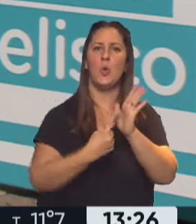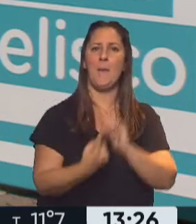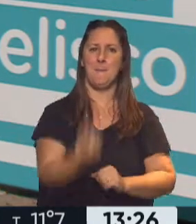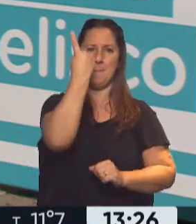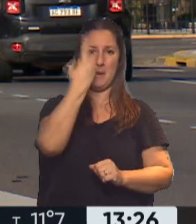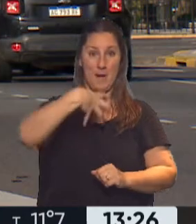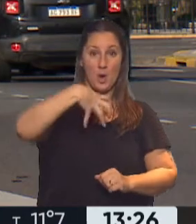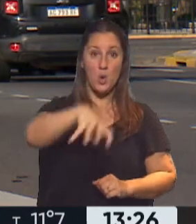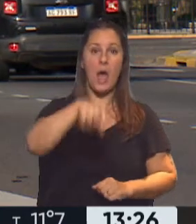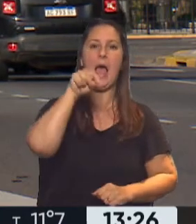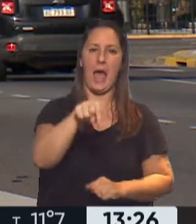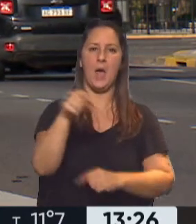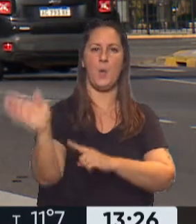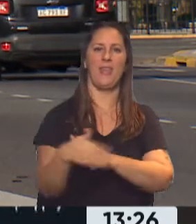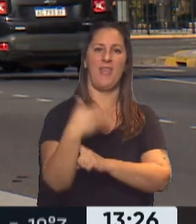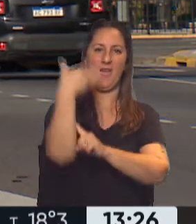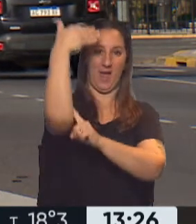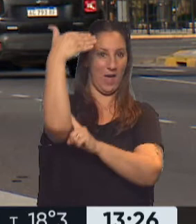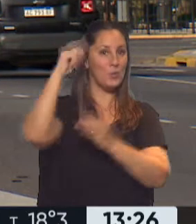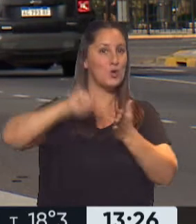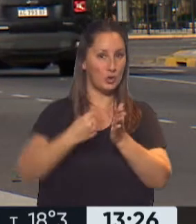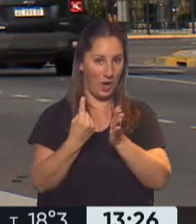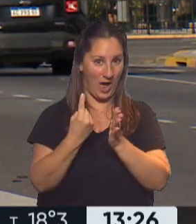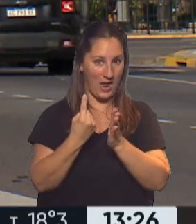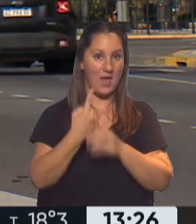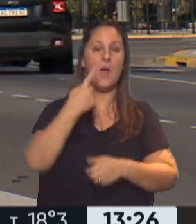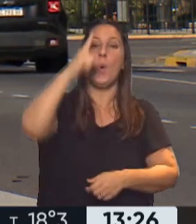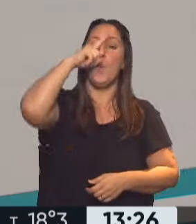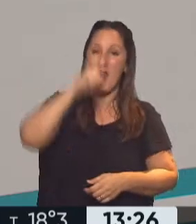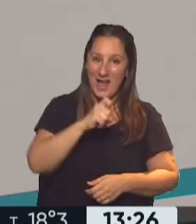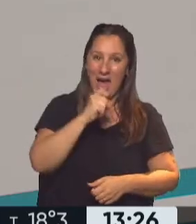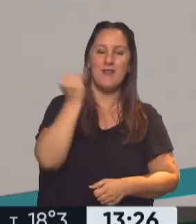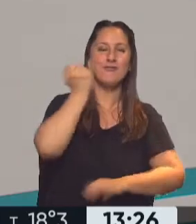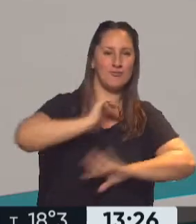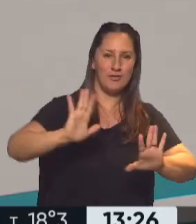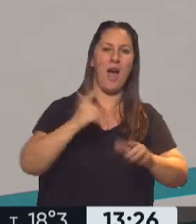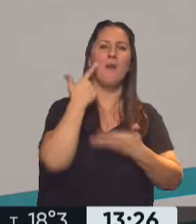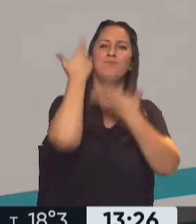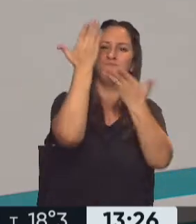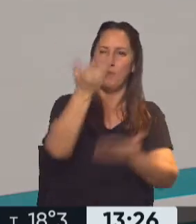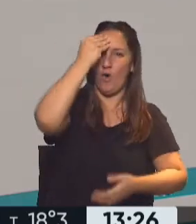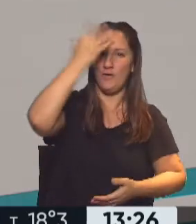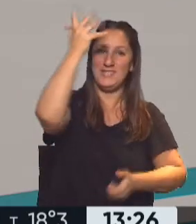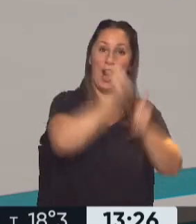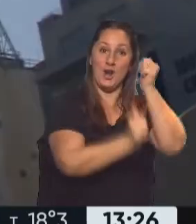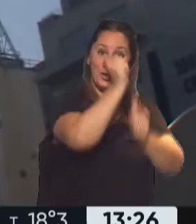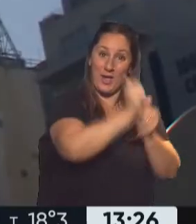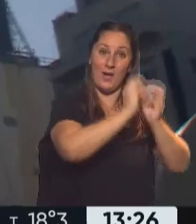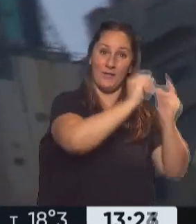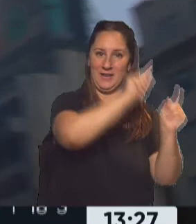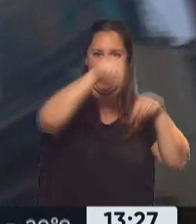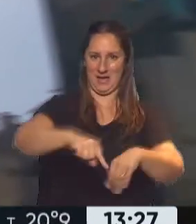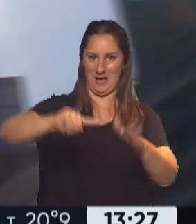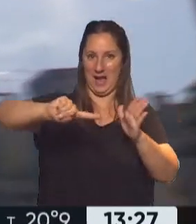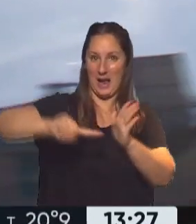Aires donde se izó la bandera argentina después de que Belgrano la presentara en Rosario. El